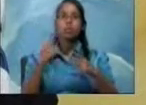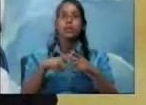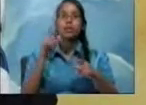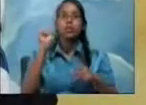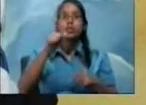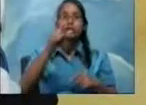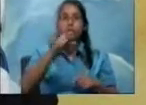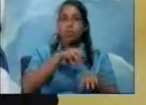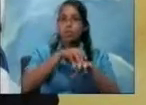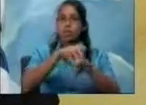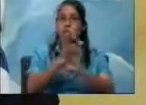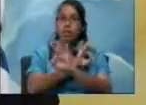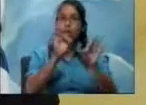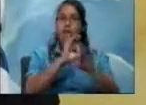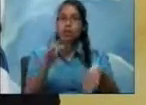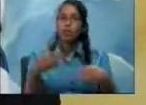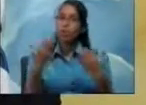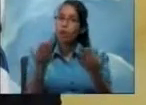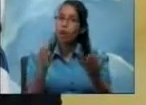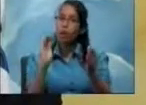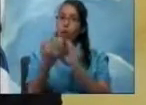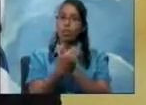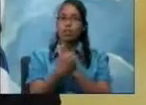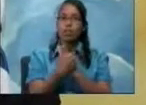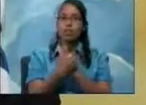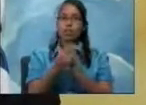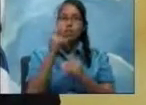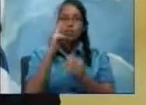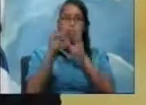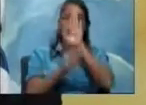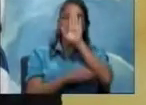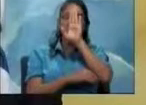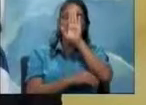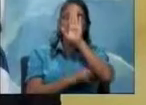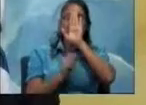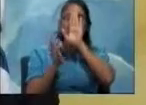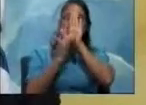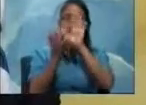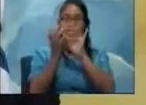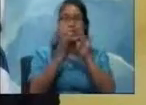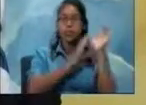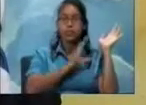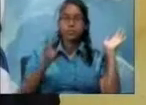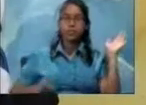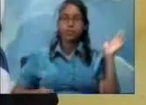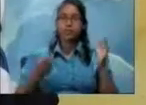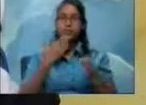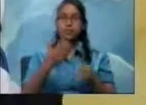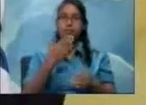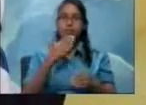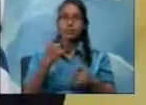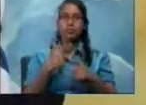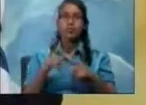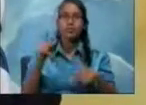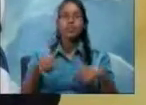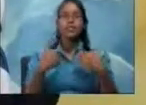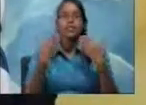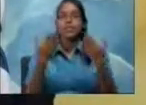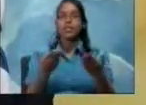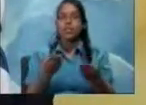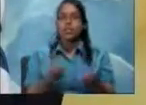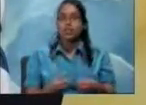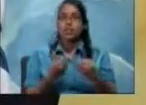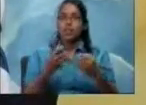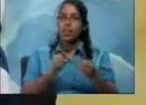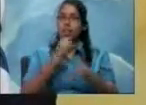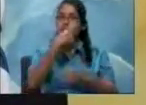llevado nada señor Qué le van a guardar Fíjese que el señor Jesucristo le exigió a ellos pero también le dio le dijo vayan y echen a